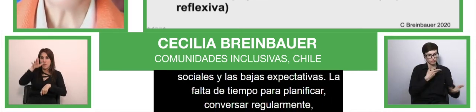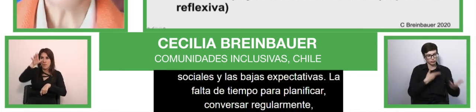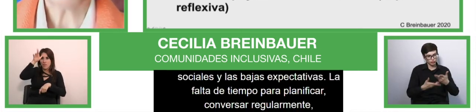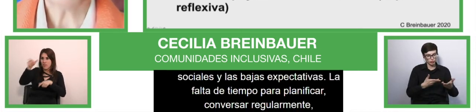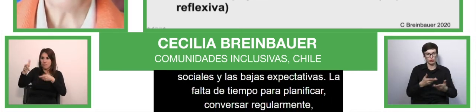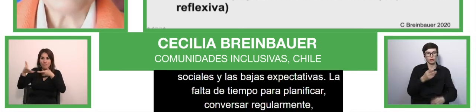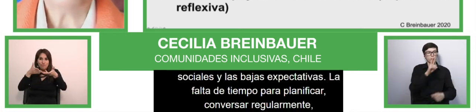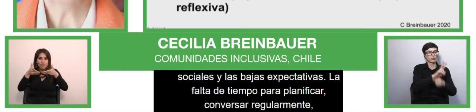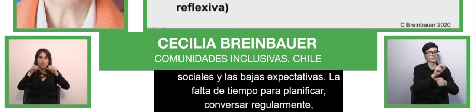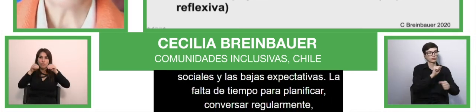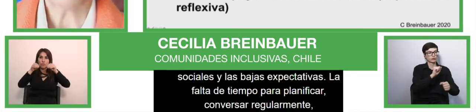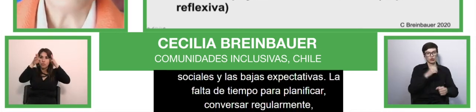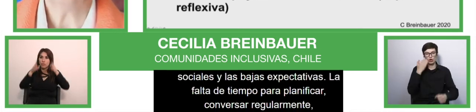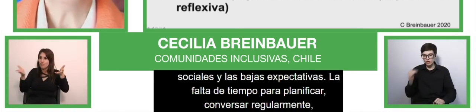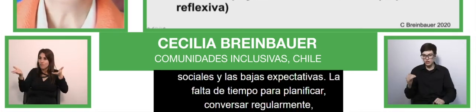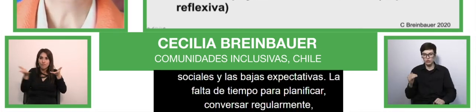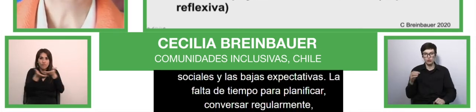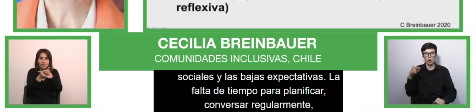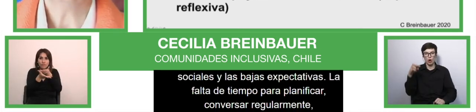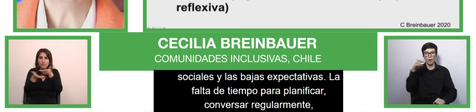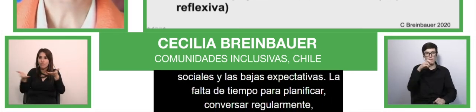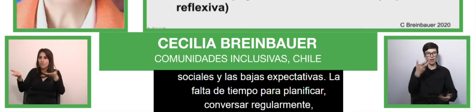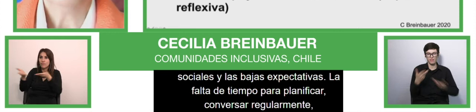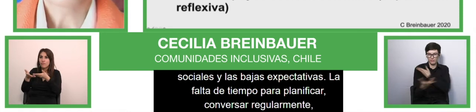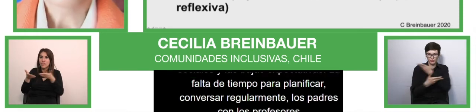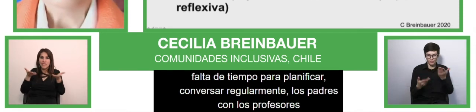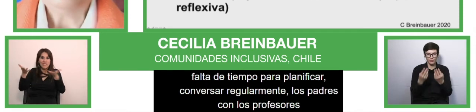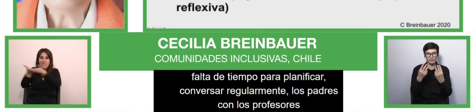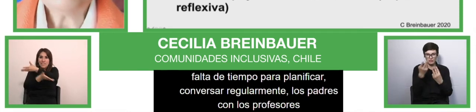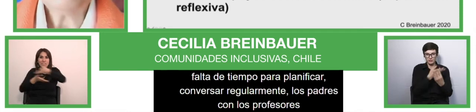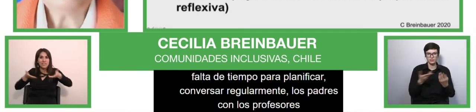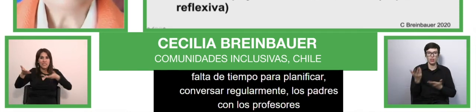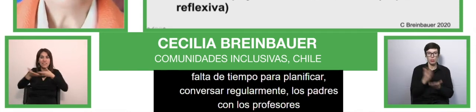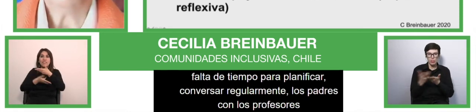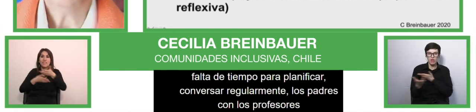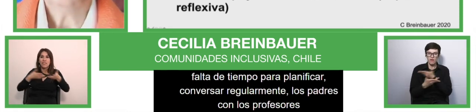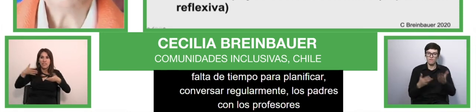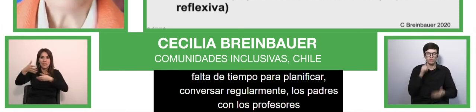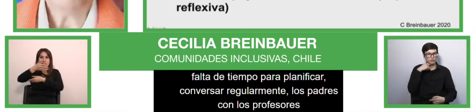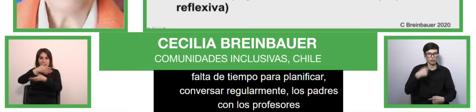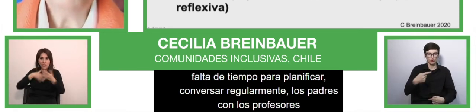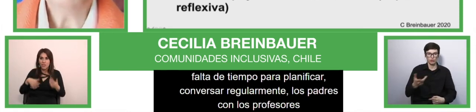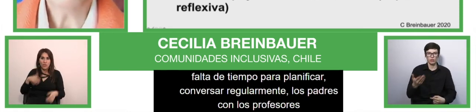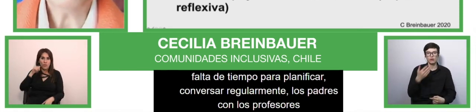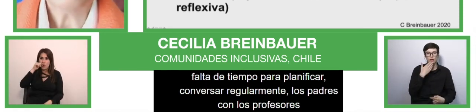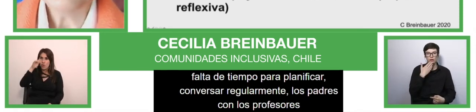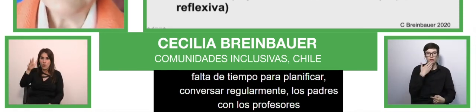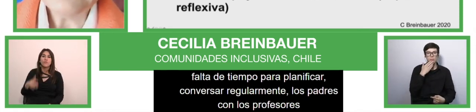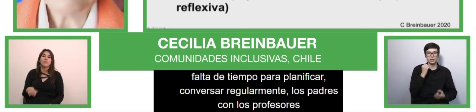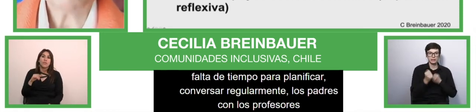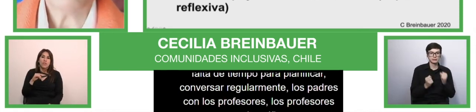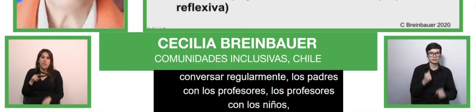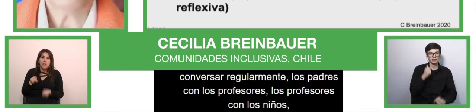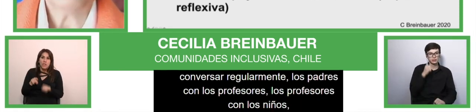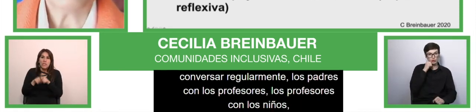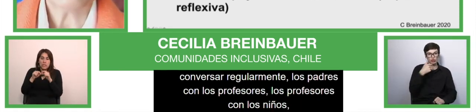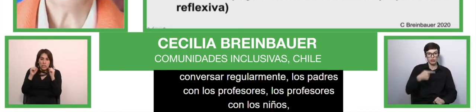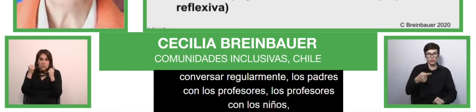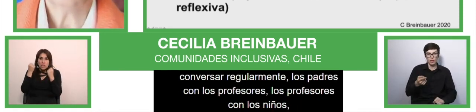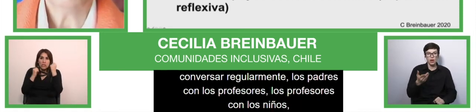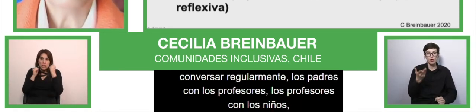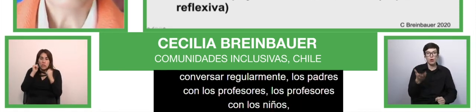padres los profesores con los niños regularmente estrés cotidiano para los alumnos y los